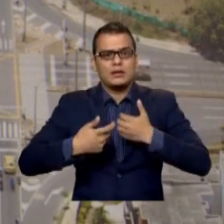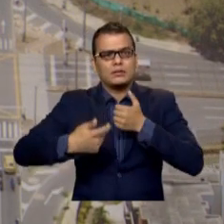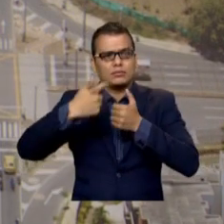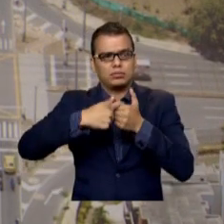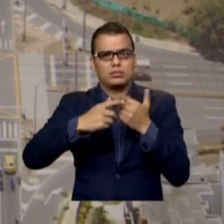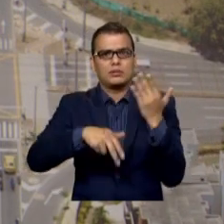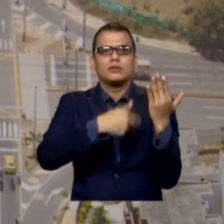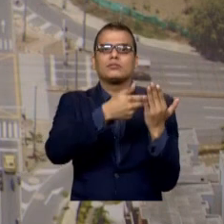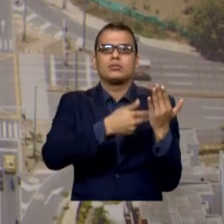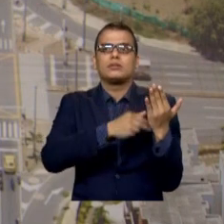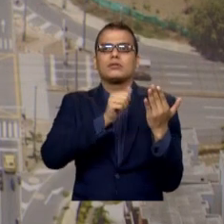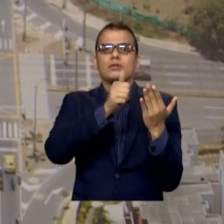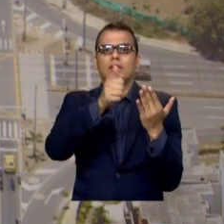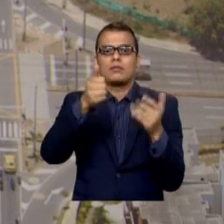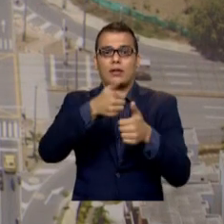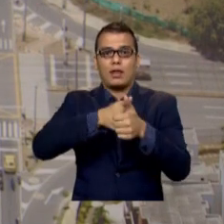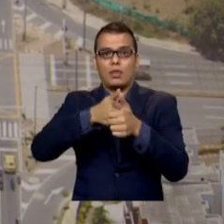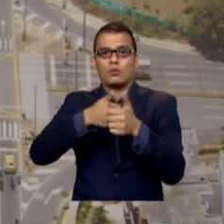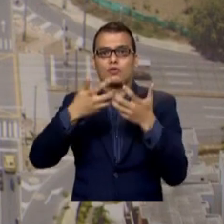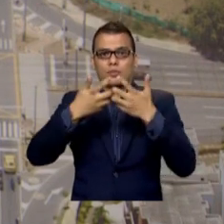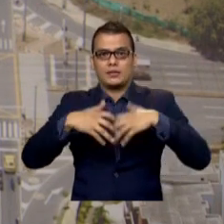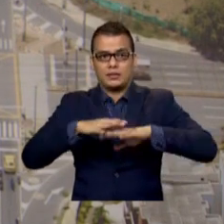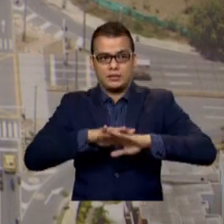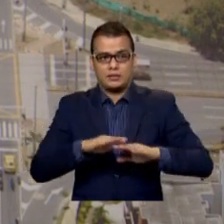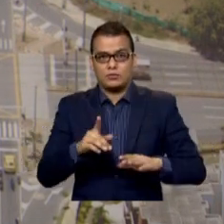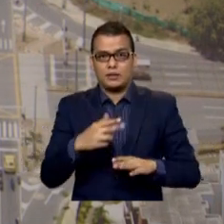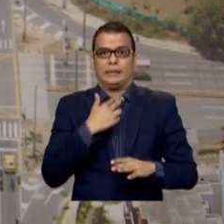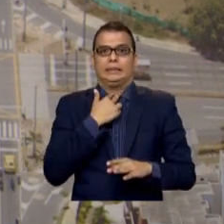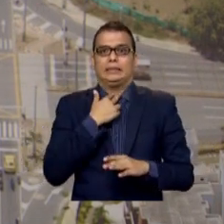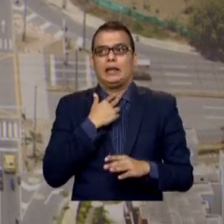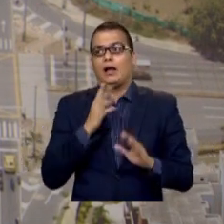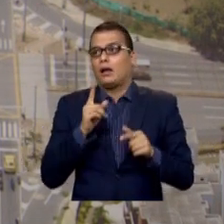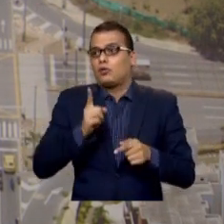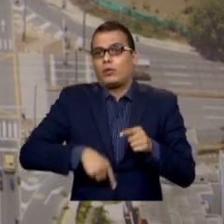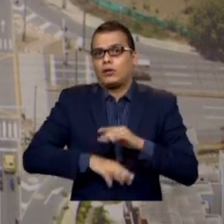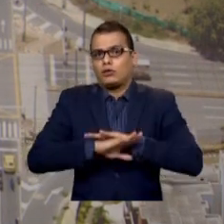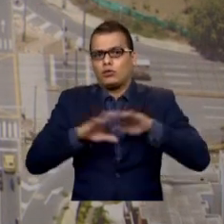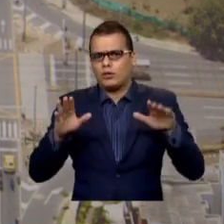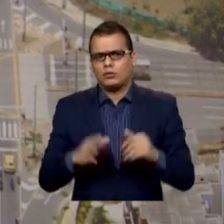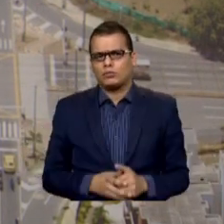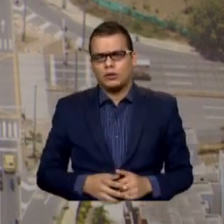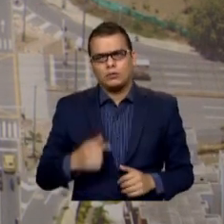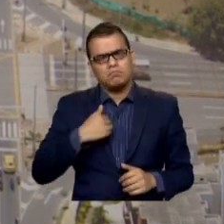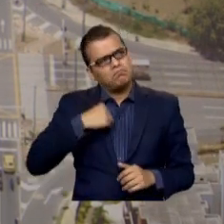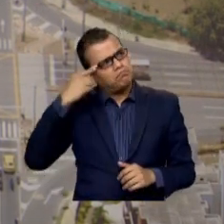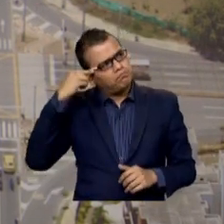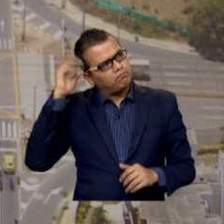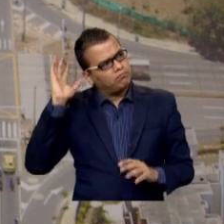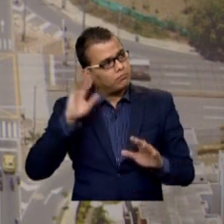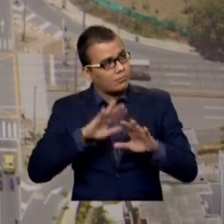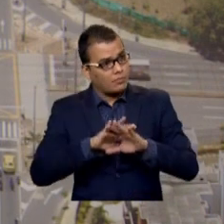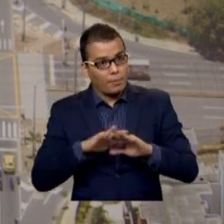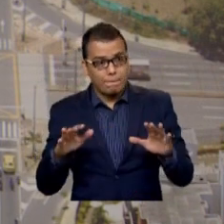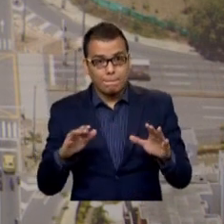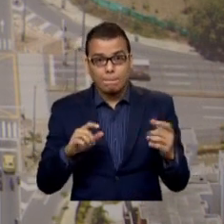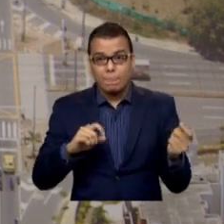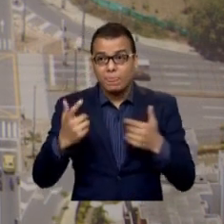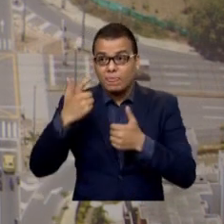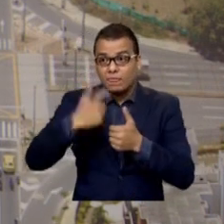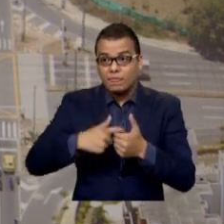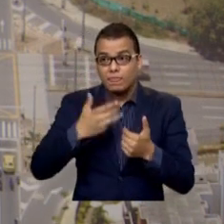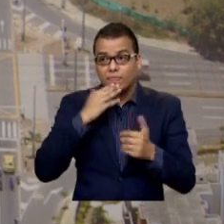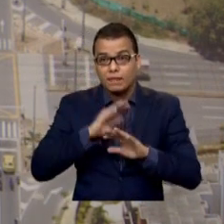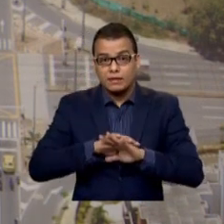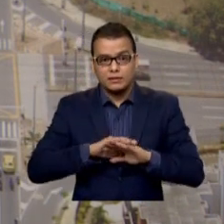No significa que en estos 4 días, si no lo logró hacer, no lo vaya a poder hacer. Yo quisiera pensar que al final de toda esta inscripción